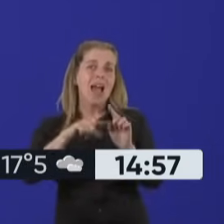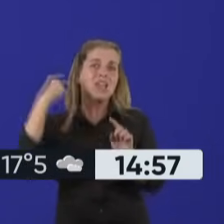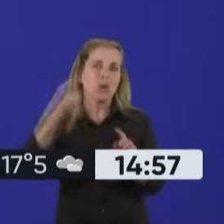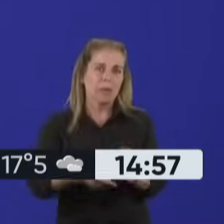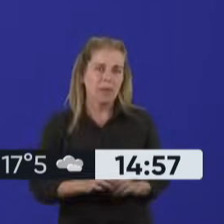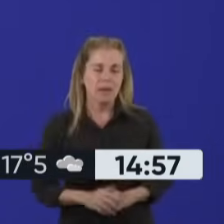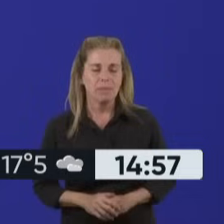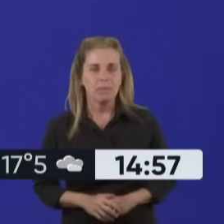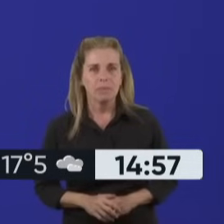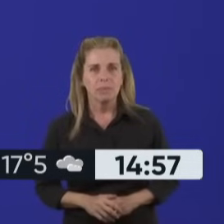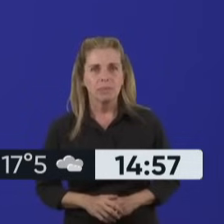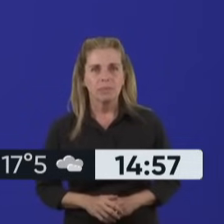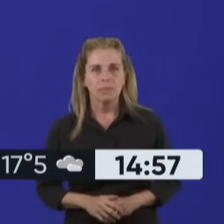eso.